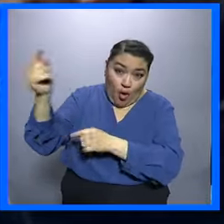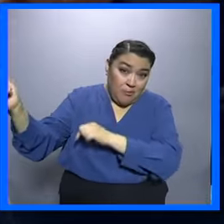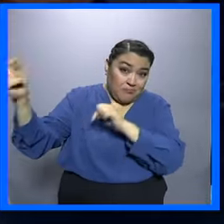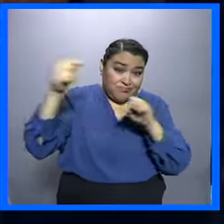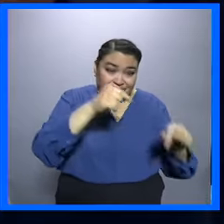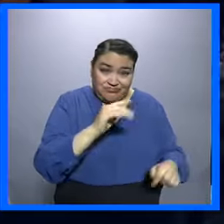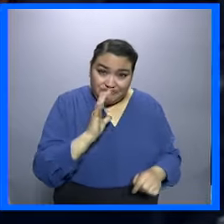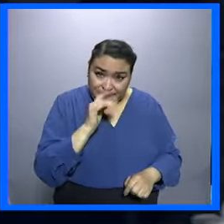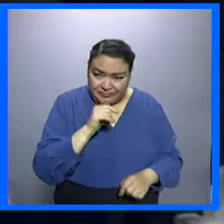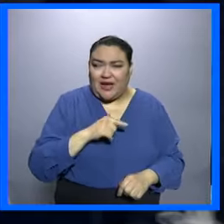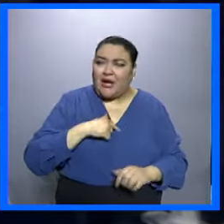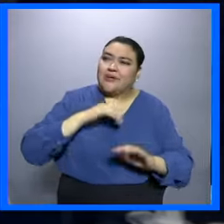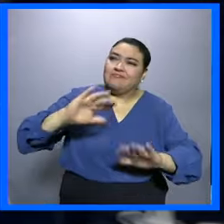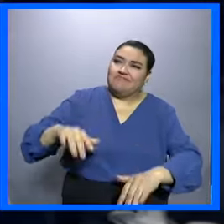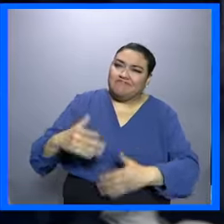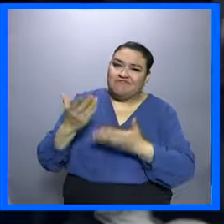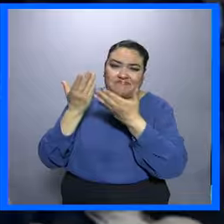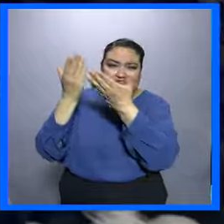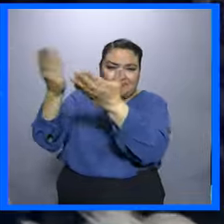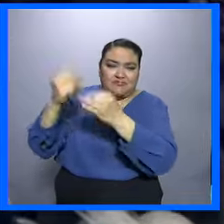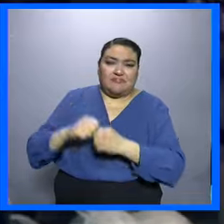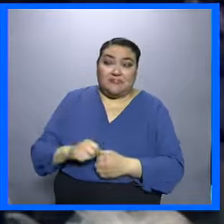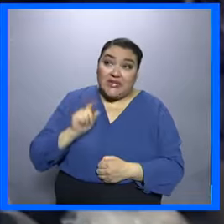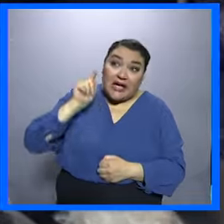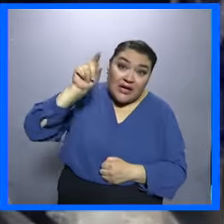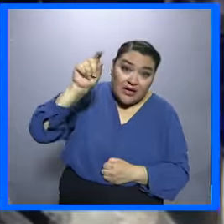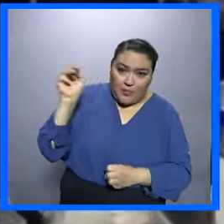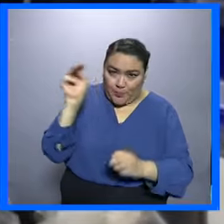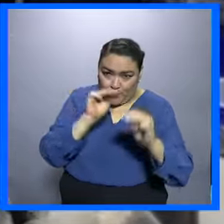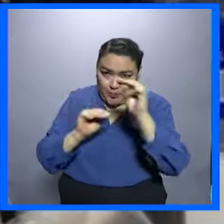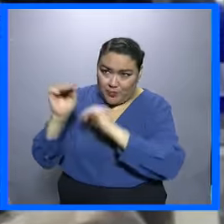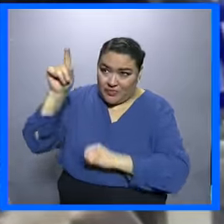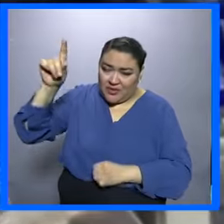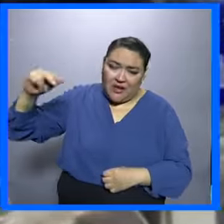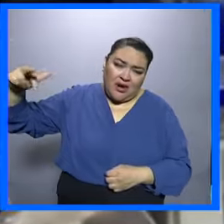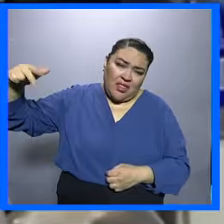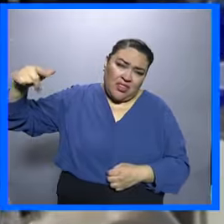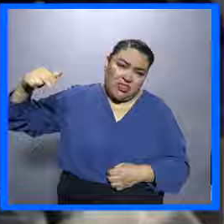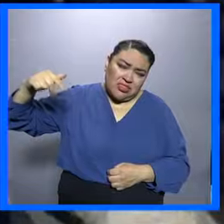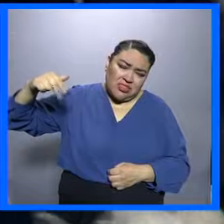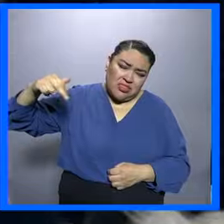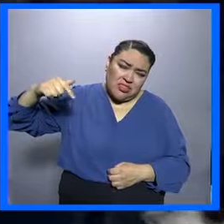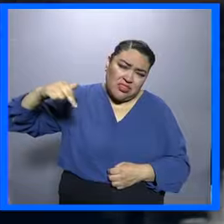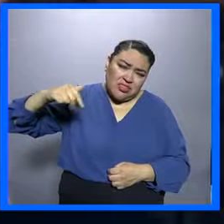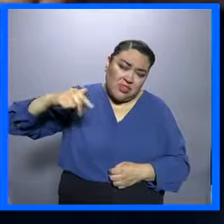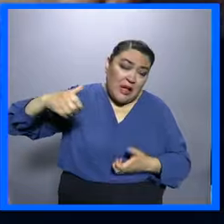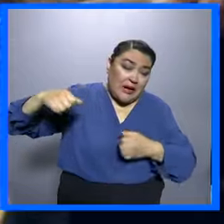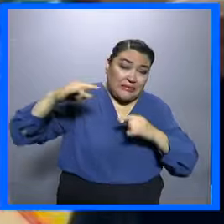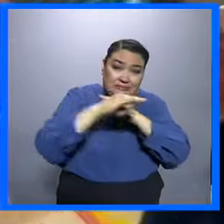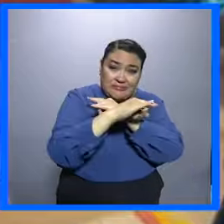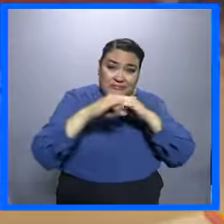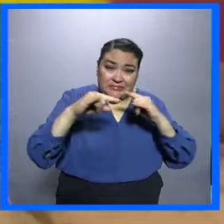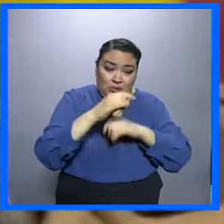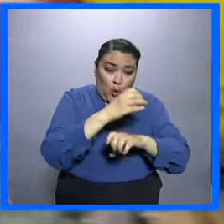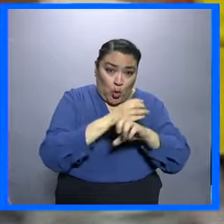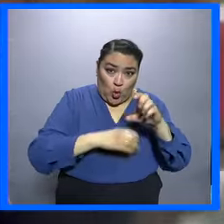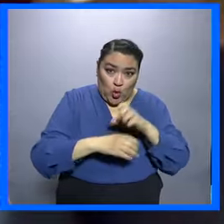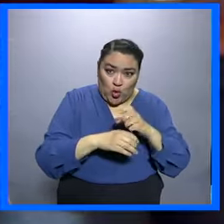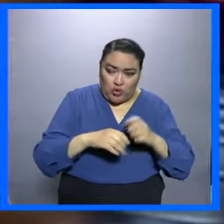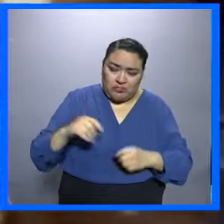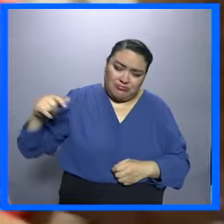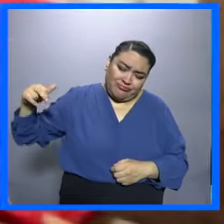sus comunidades. Y muchas de ellas acuden caminando hasta las carreteras a recogerlas,